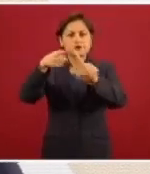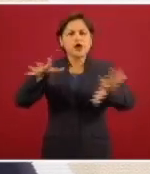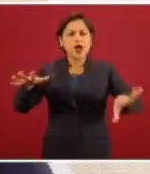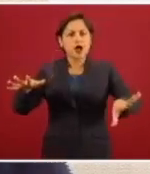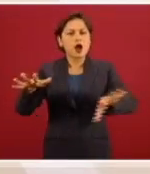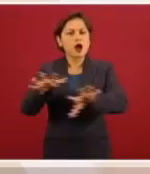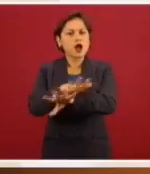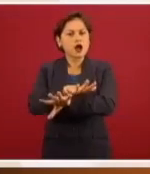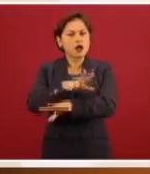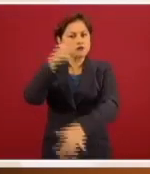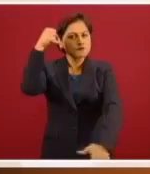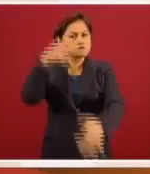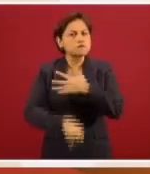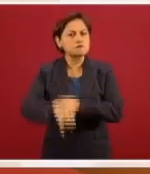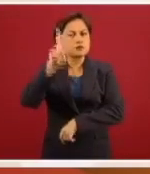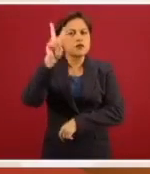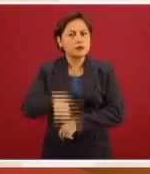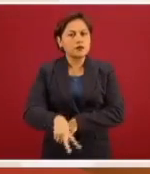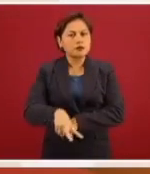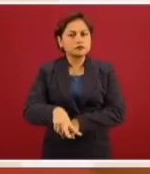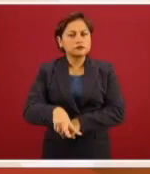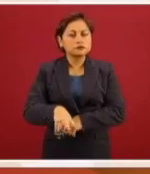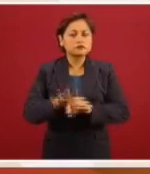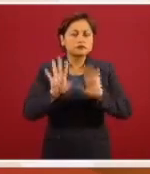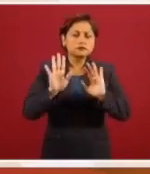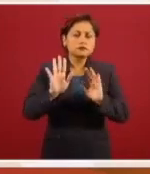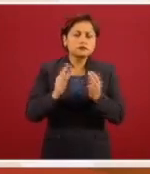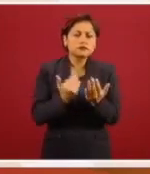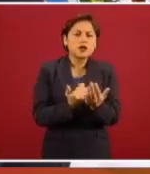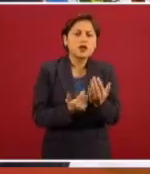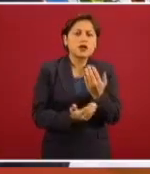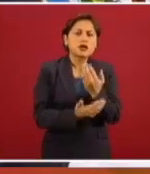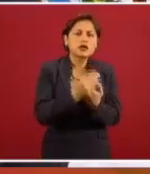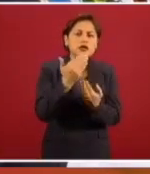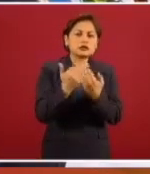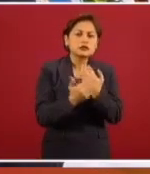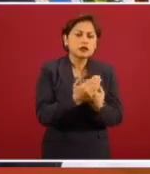que quienes apuestan al retroceso.